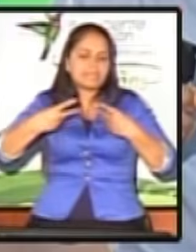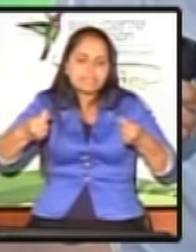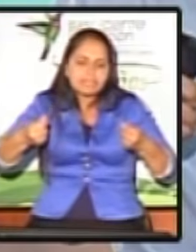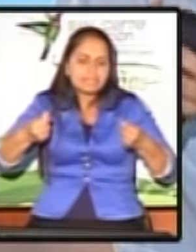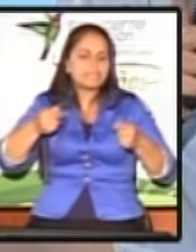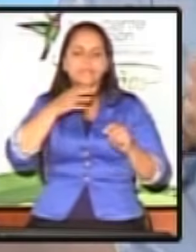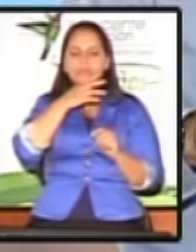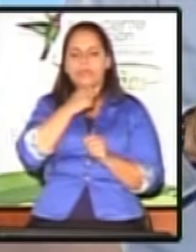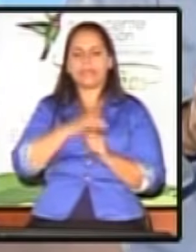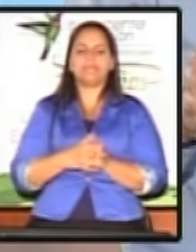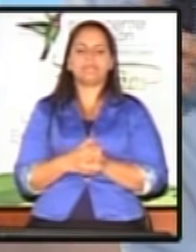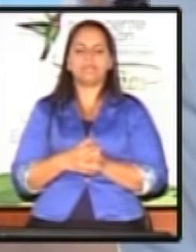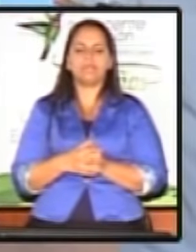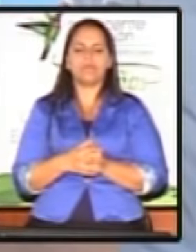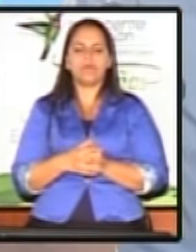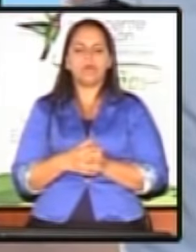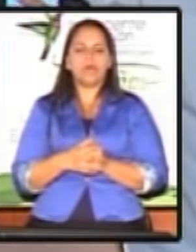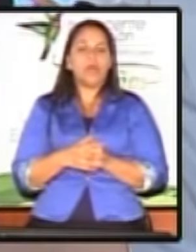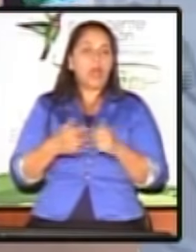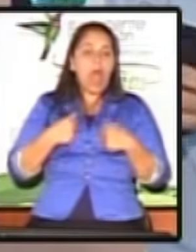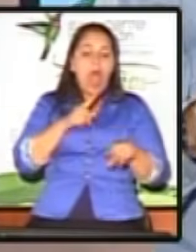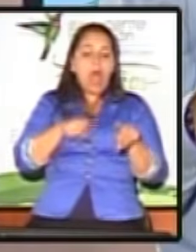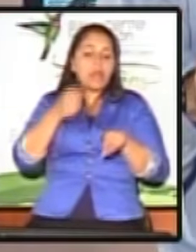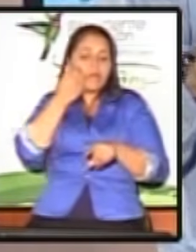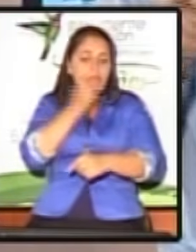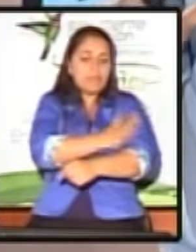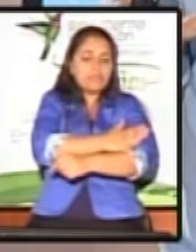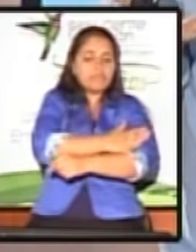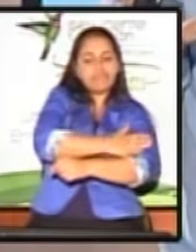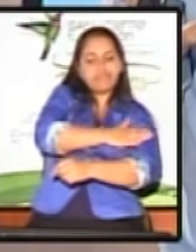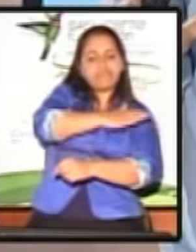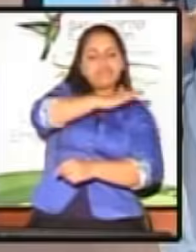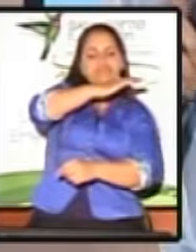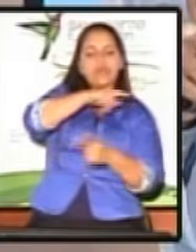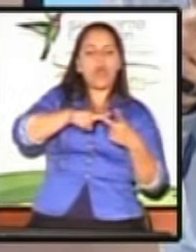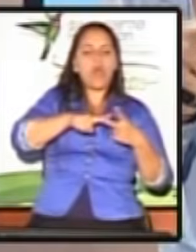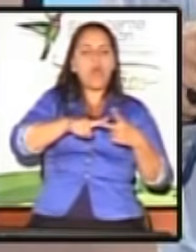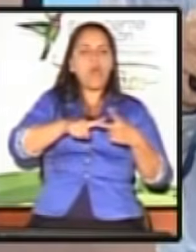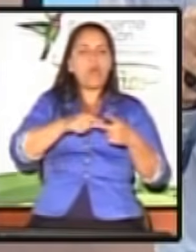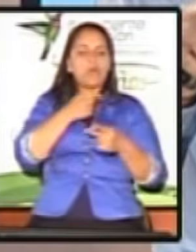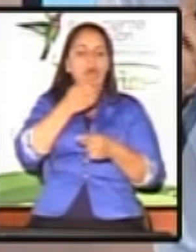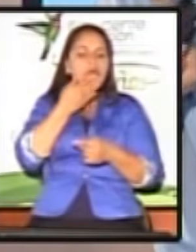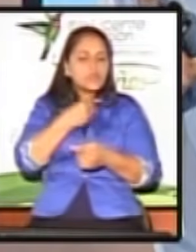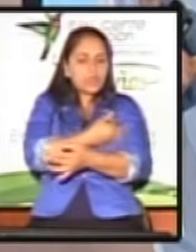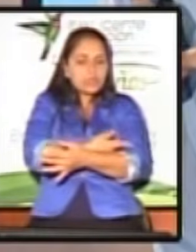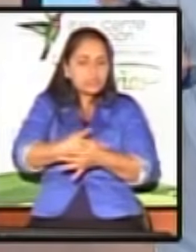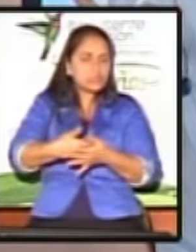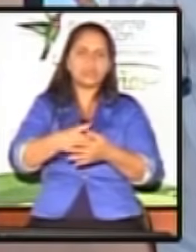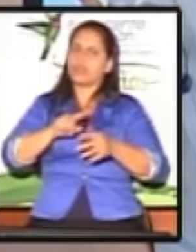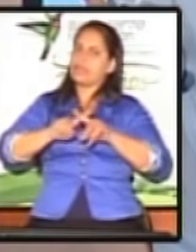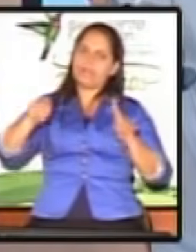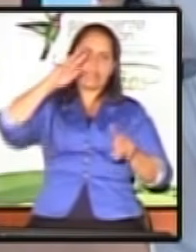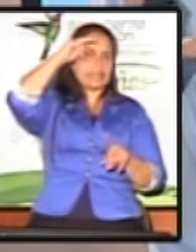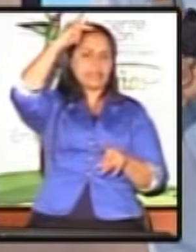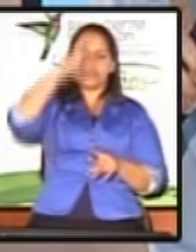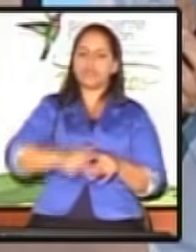terminal. No estoy hablando de un paciente diabético, hipertenso, porque eso es otra historia. Estamos hablando de una situación al final de la